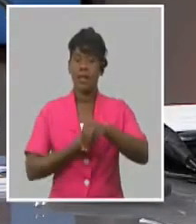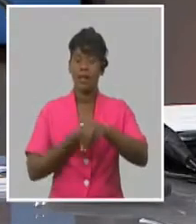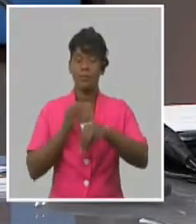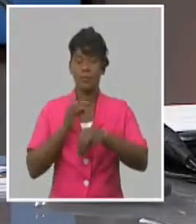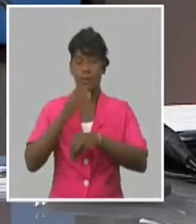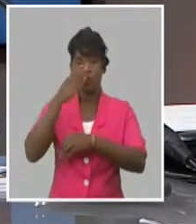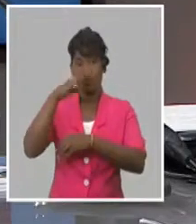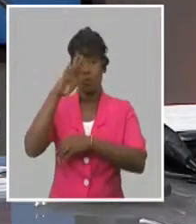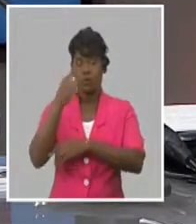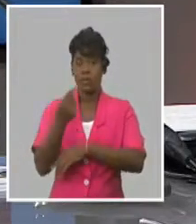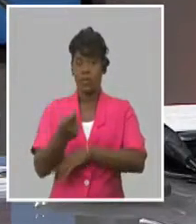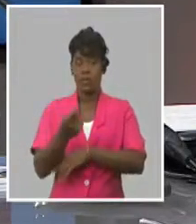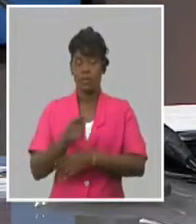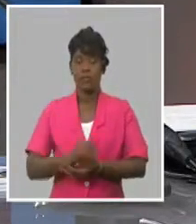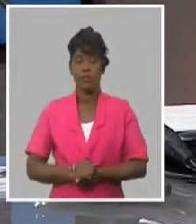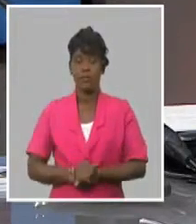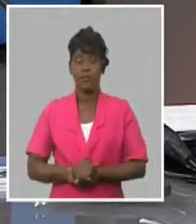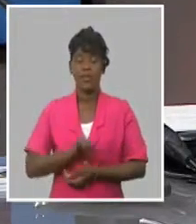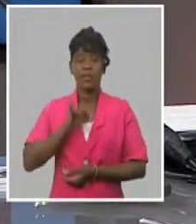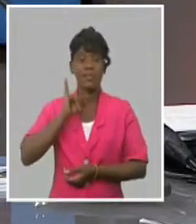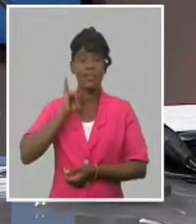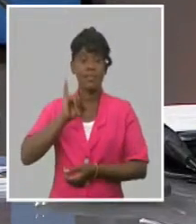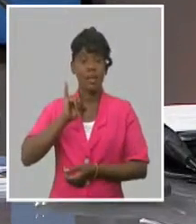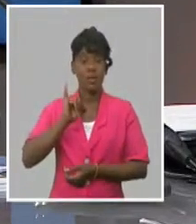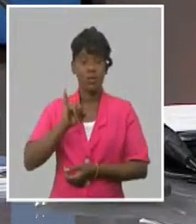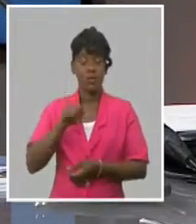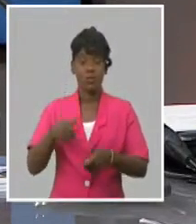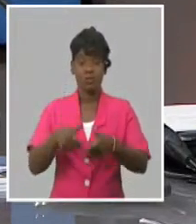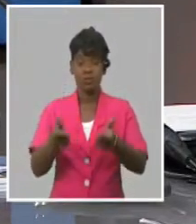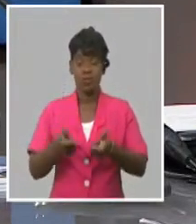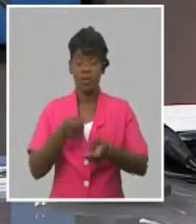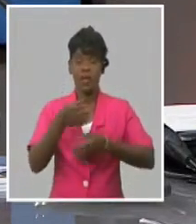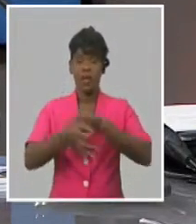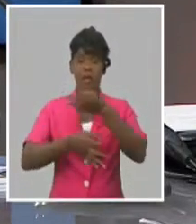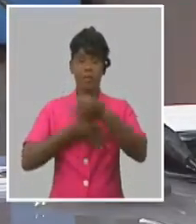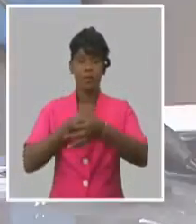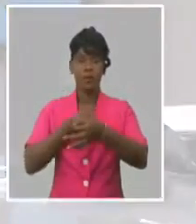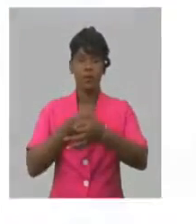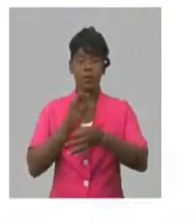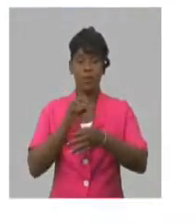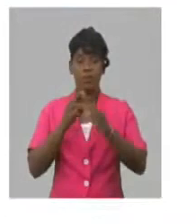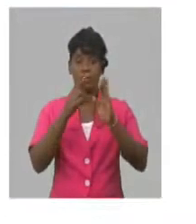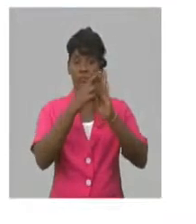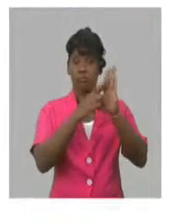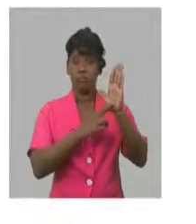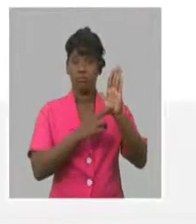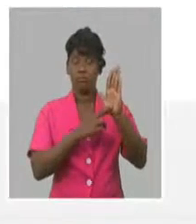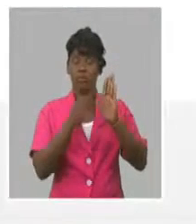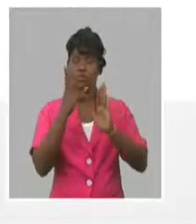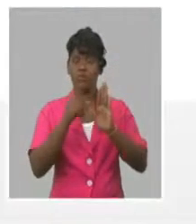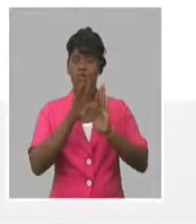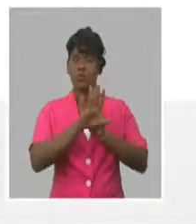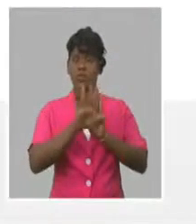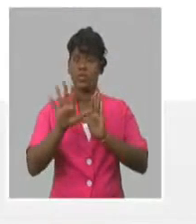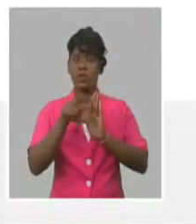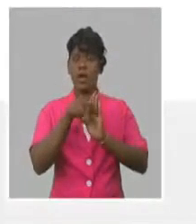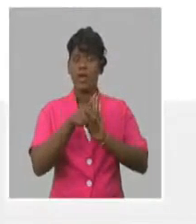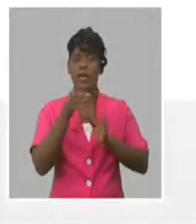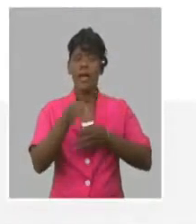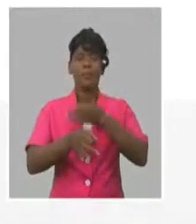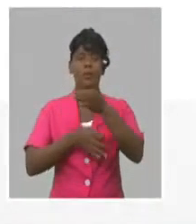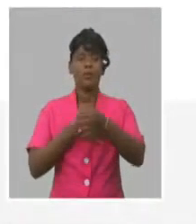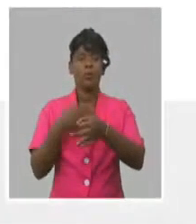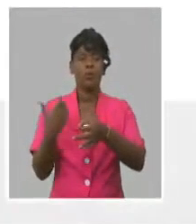el sexto congreso del partido, el lineamiento 55, dijo que se